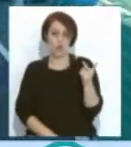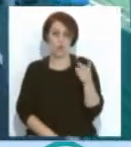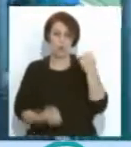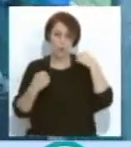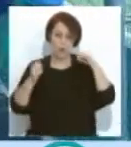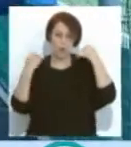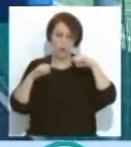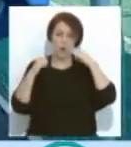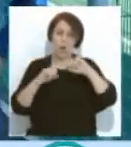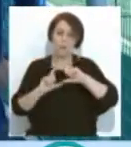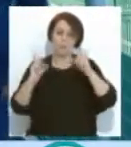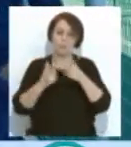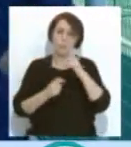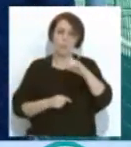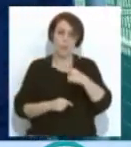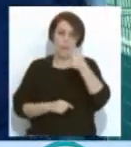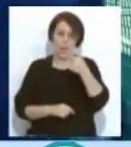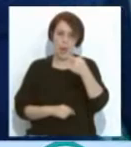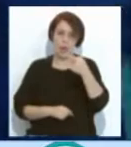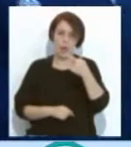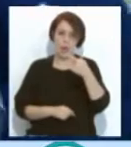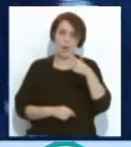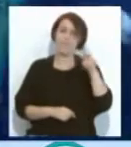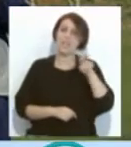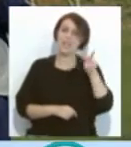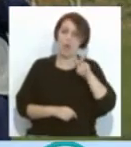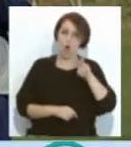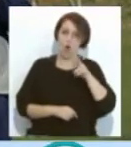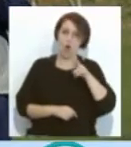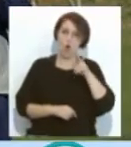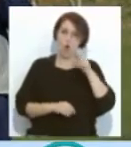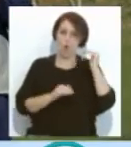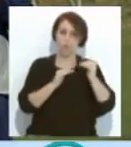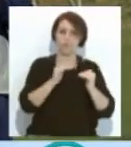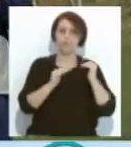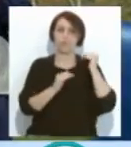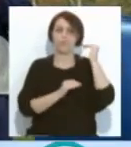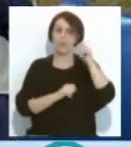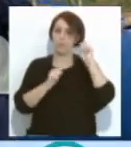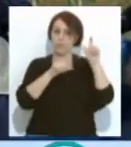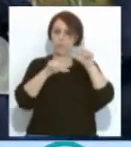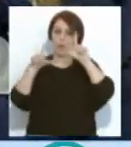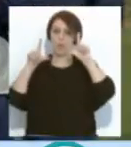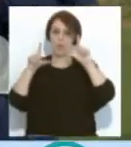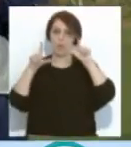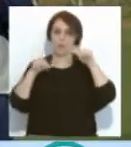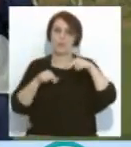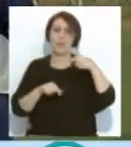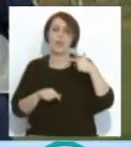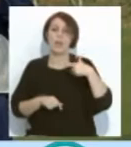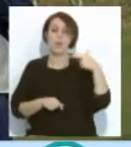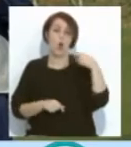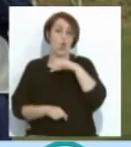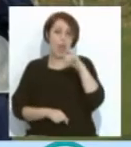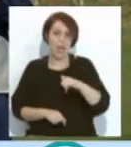entrenando con la primera plantilla. Manu dio un salto cualitativo importantísimo, se ganó la titularidad. Sergio tenía